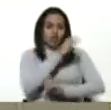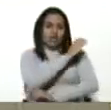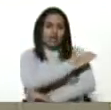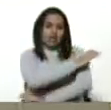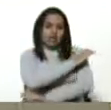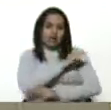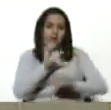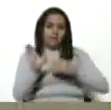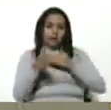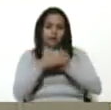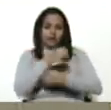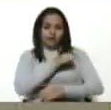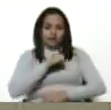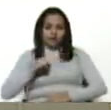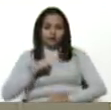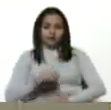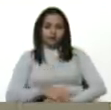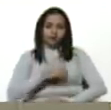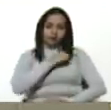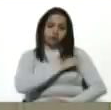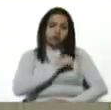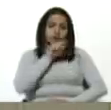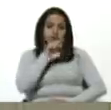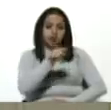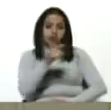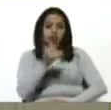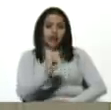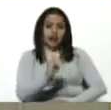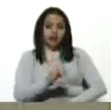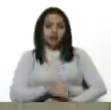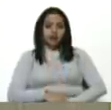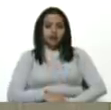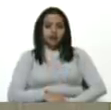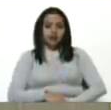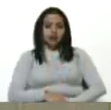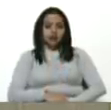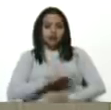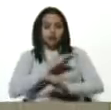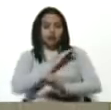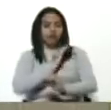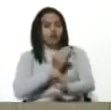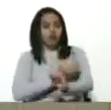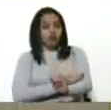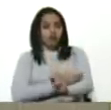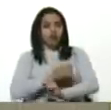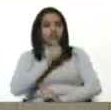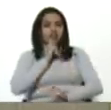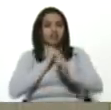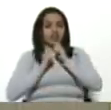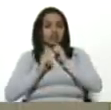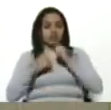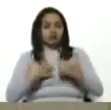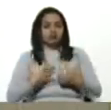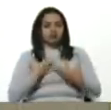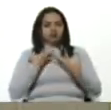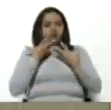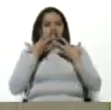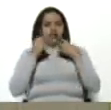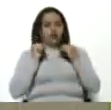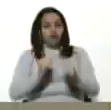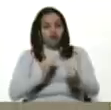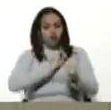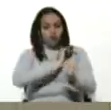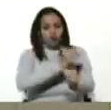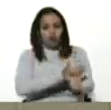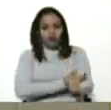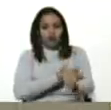privada. Lamentablemente, este caso se encuentra en una ira grave, en una insuficiencia respiratoria aguda grave.